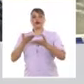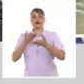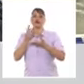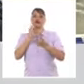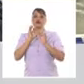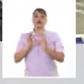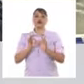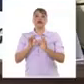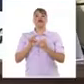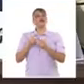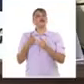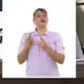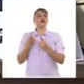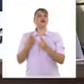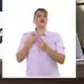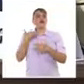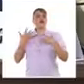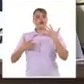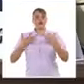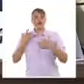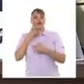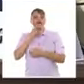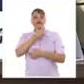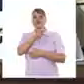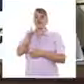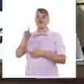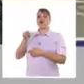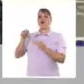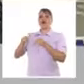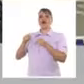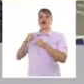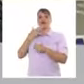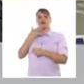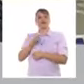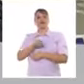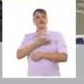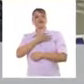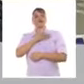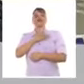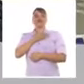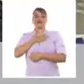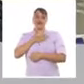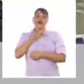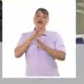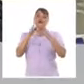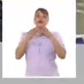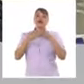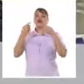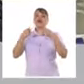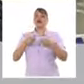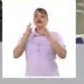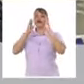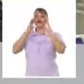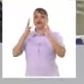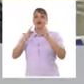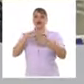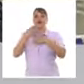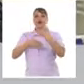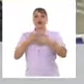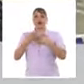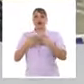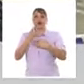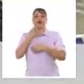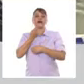Por eso estoy tan contento de verles aquí. Nuestra posición es que el mundo se tiene que centrar en los problemas comunes,